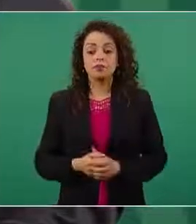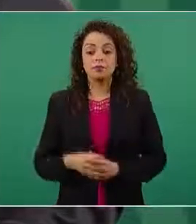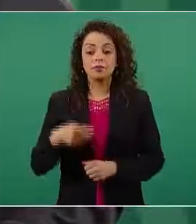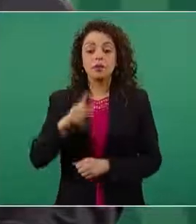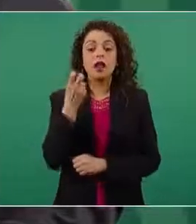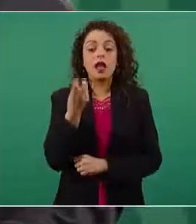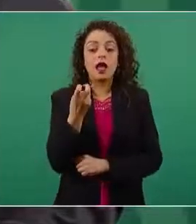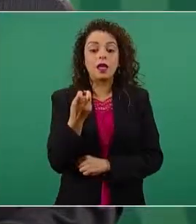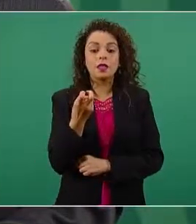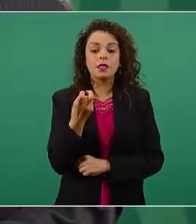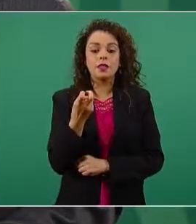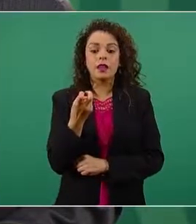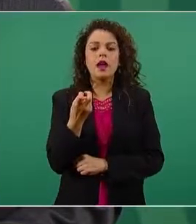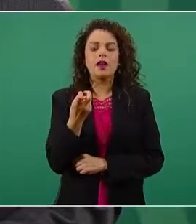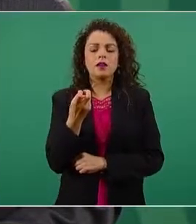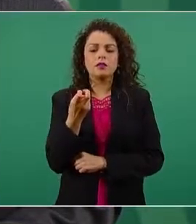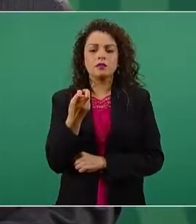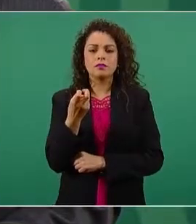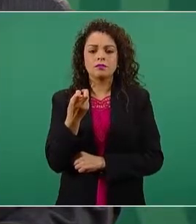atienden los